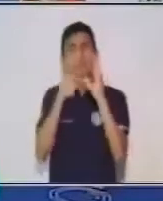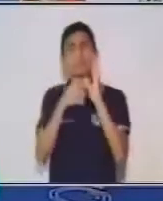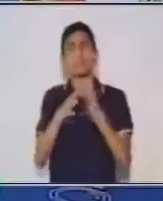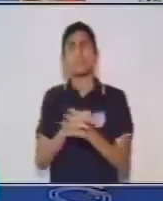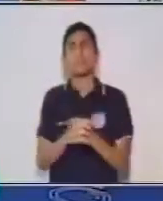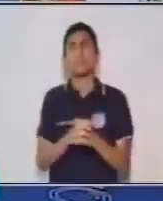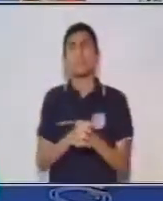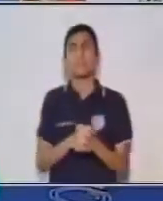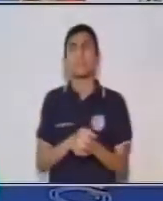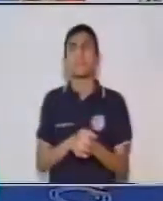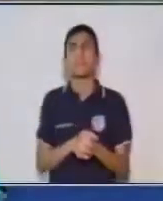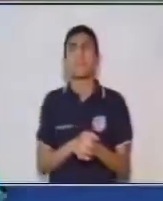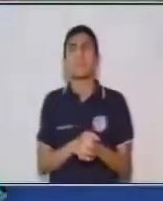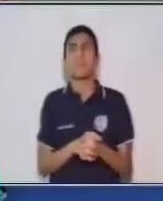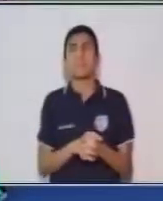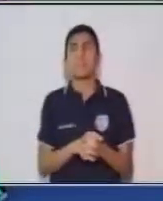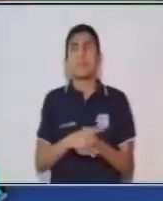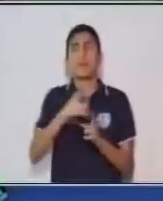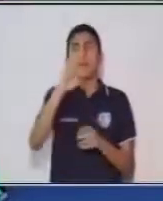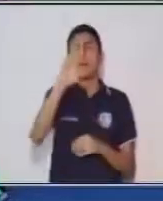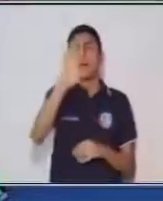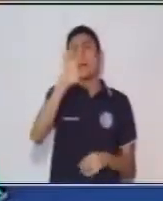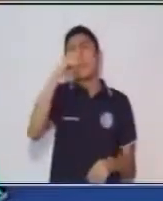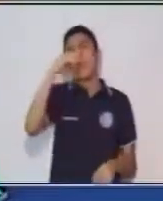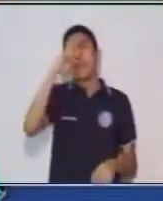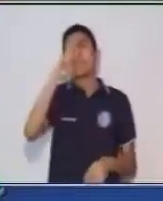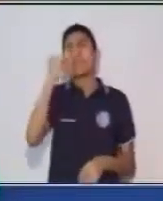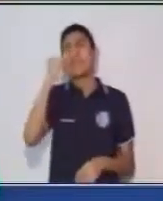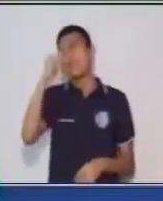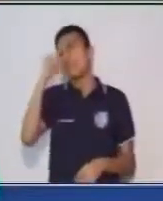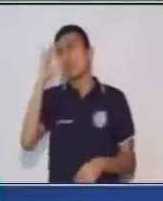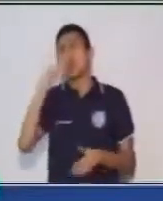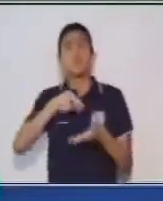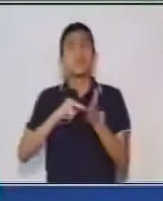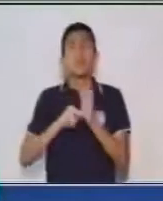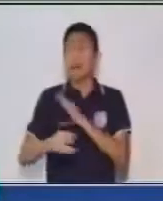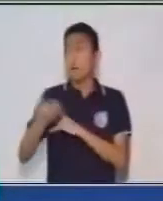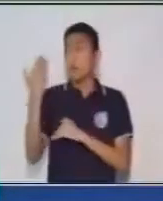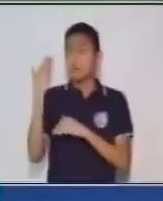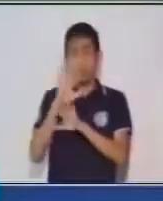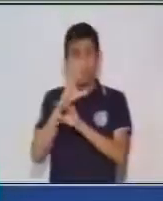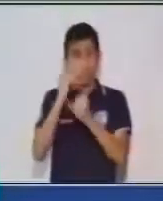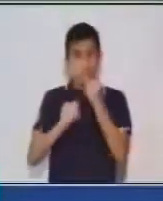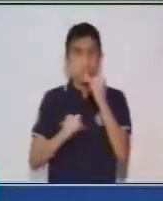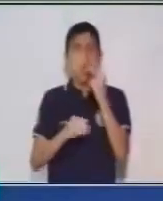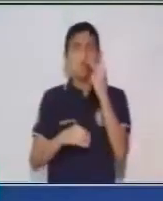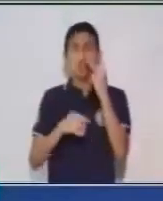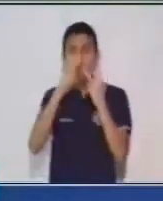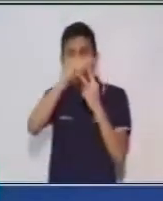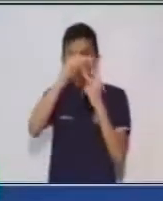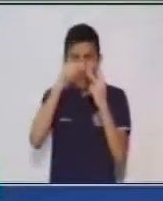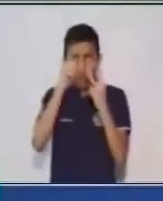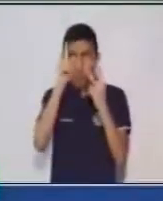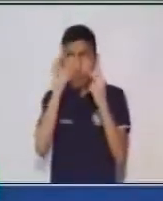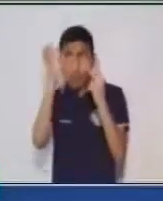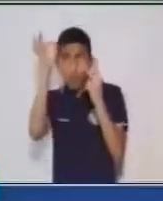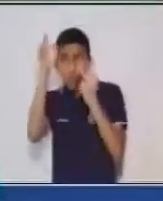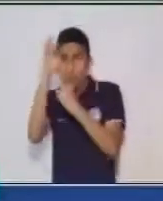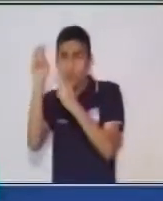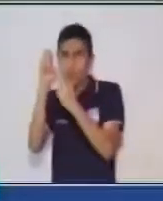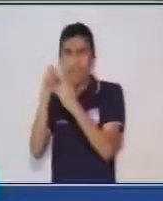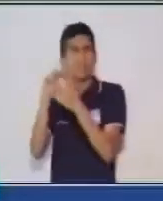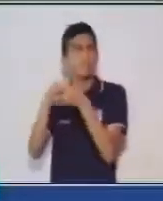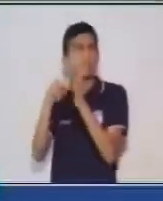simple. En el pretérito, que es únicamente pasado, tenemos dos y un futuro perfecto.